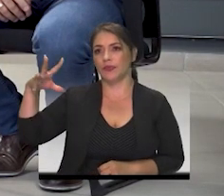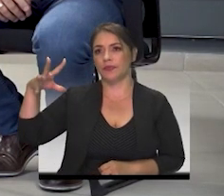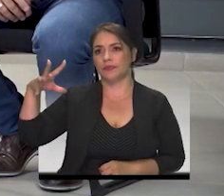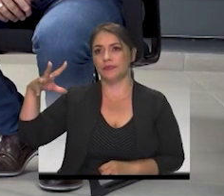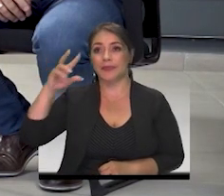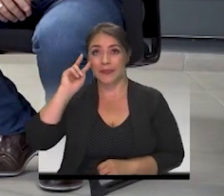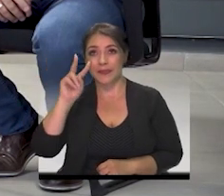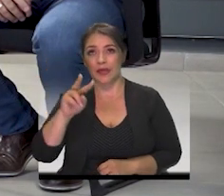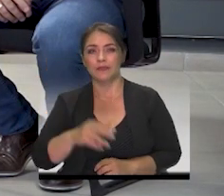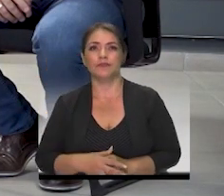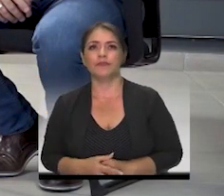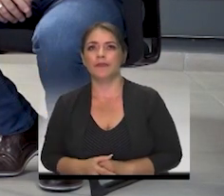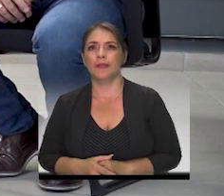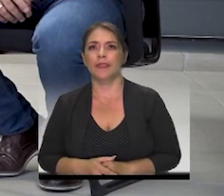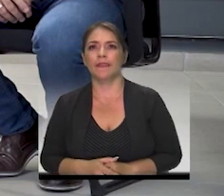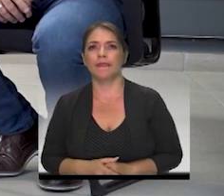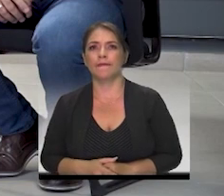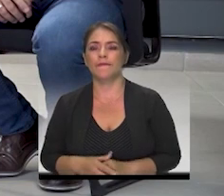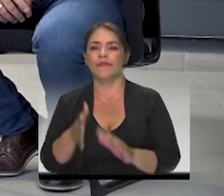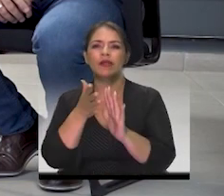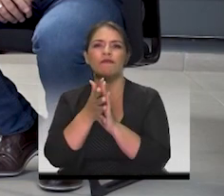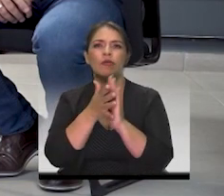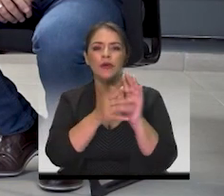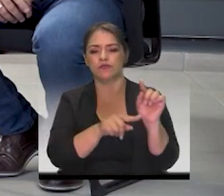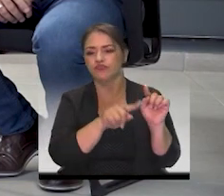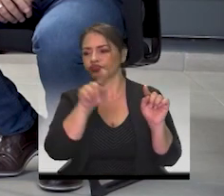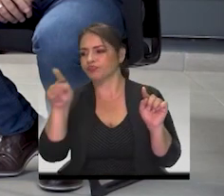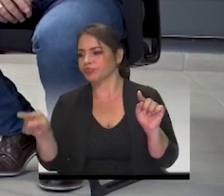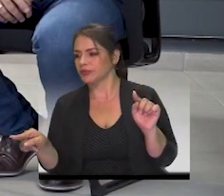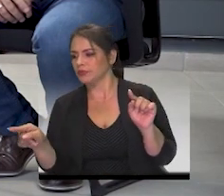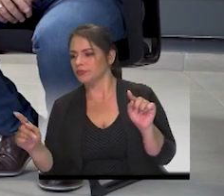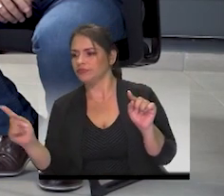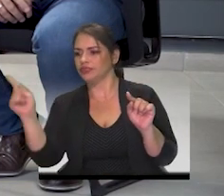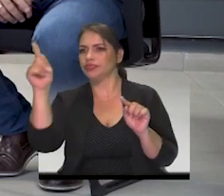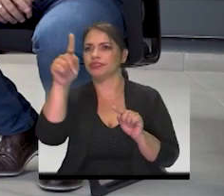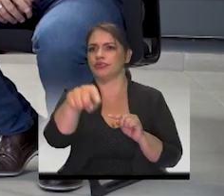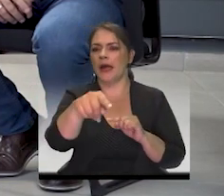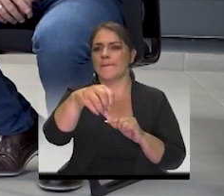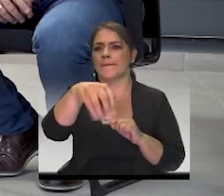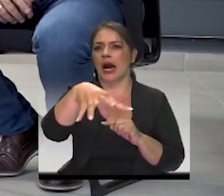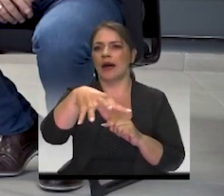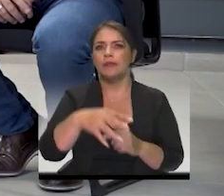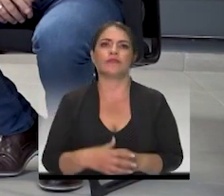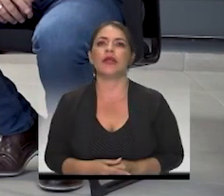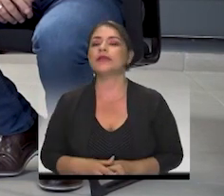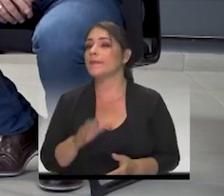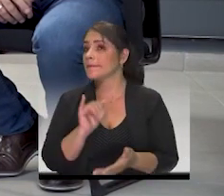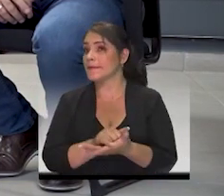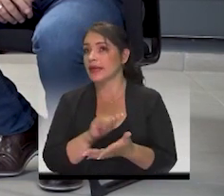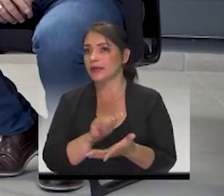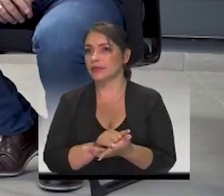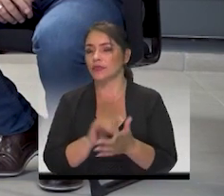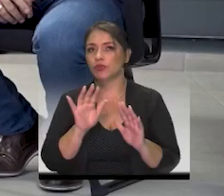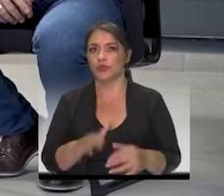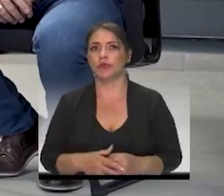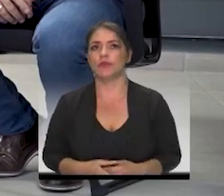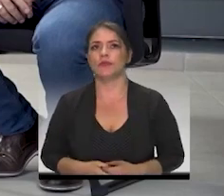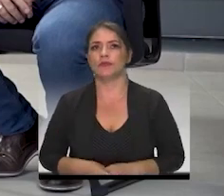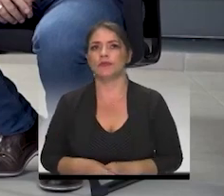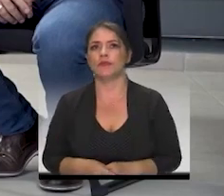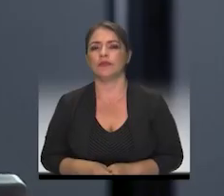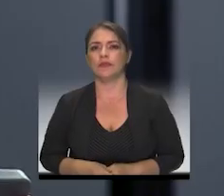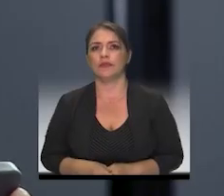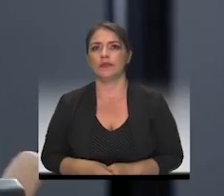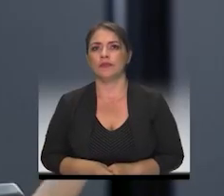Como lo puede ver, la información llegó a internet, ¿sí? Y voy a hacer el mismo proceso, voy a enviar